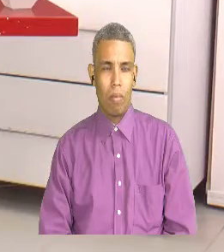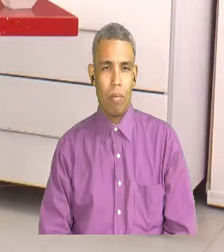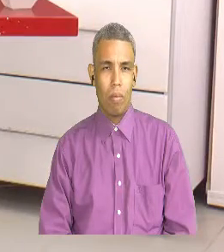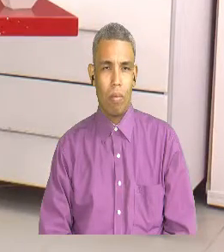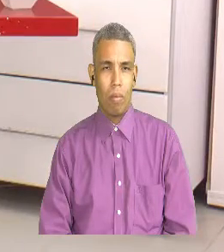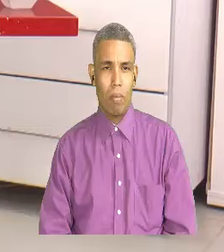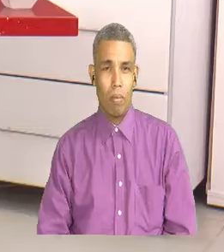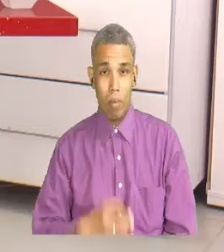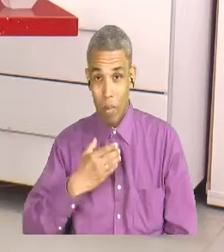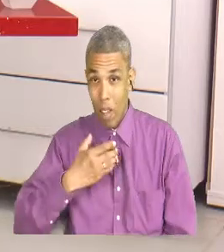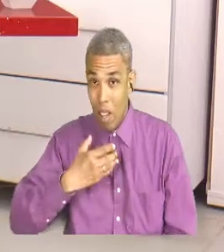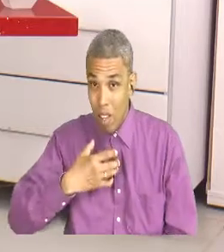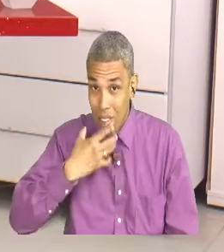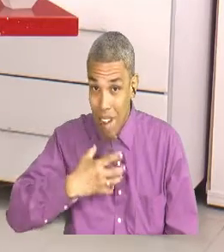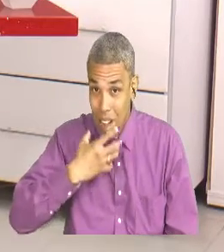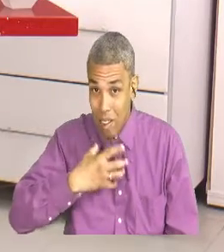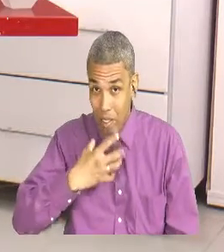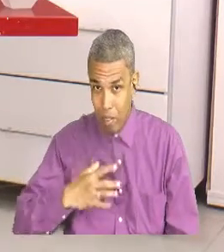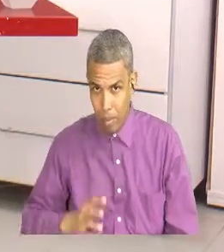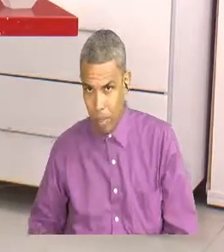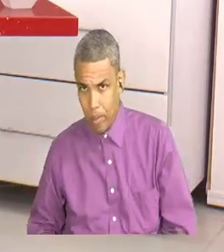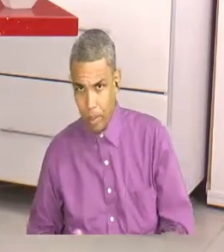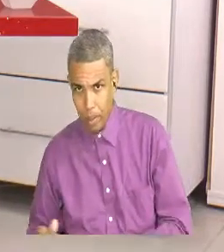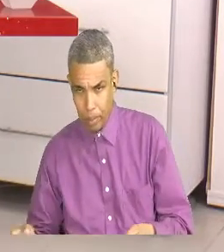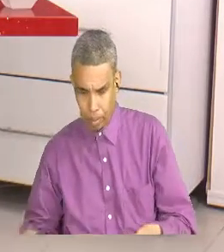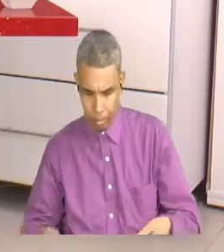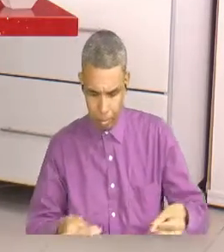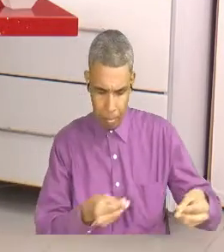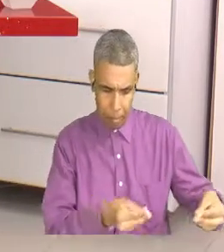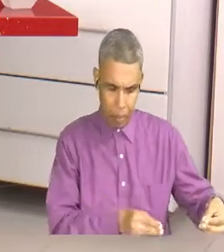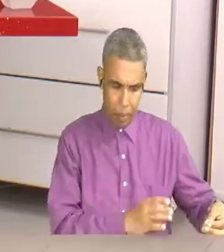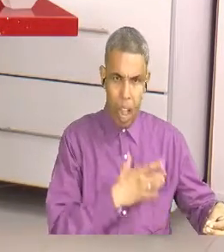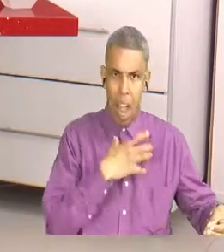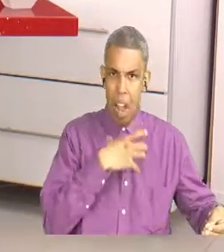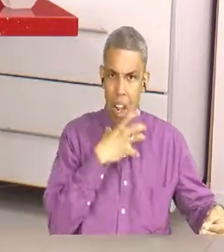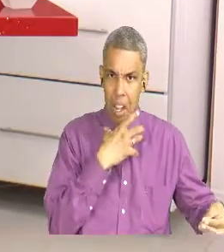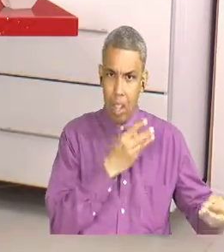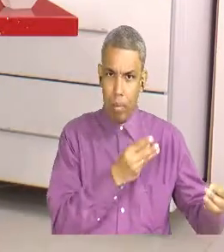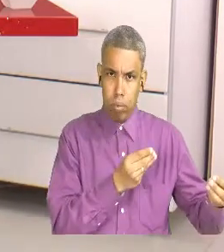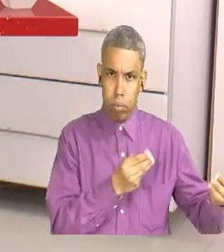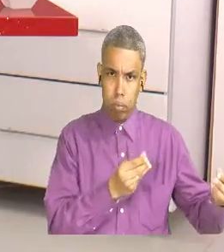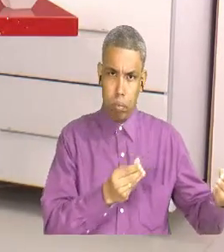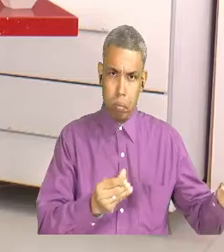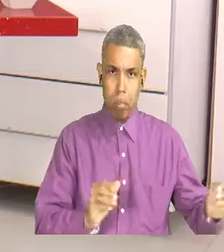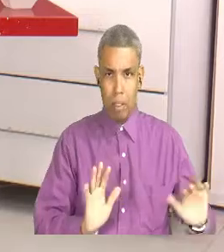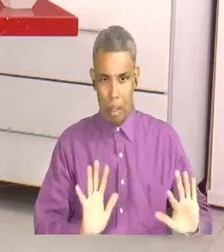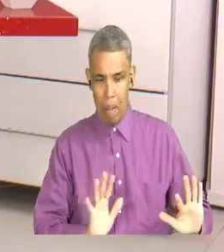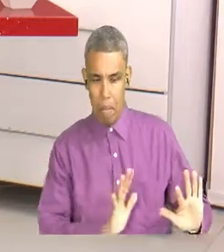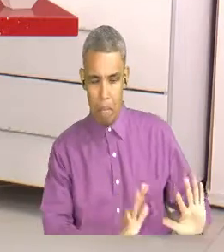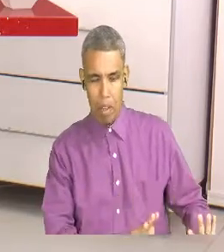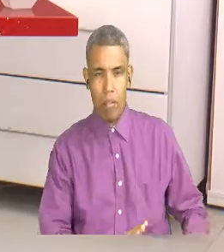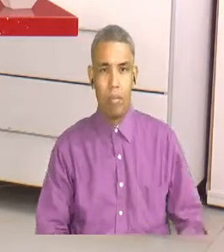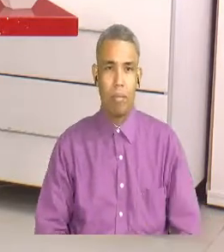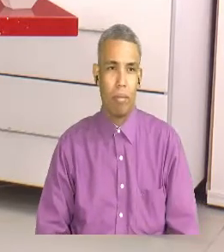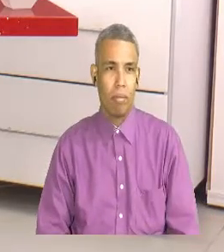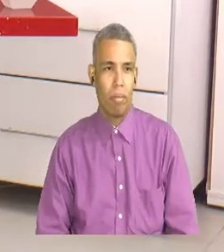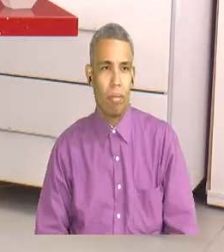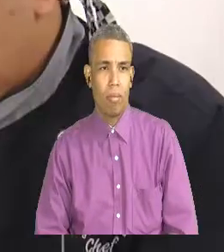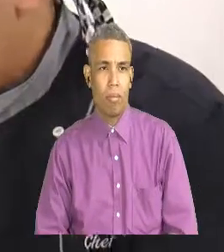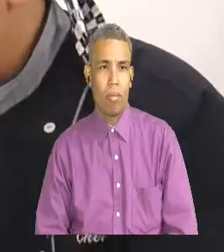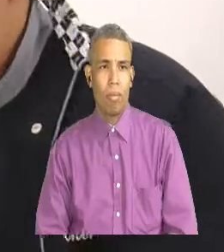manipular, a cortar en tiritas. Ajá. Y tiramos este por acá. ¿Listo? Y vamos a aprovechar este fogón que